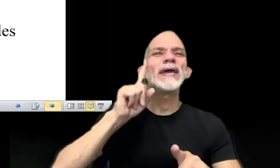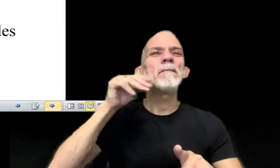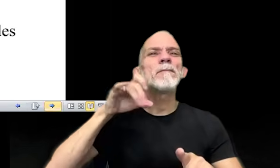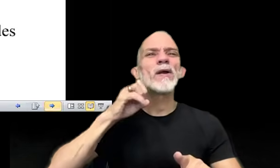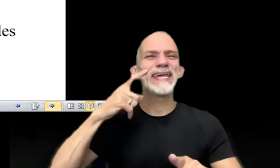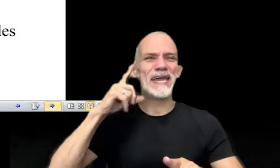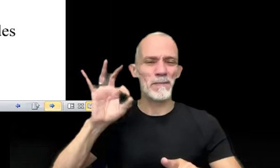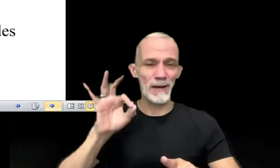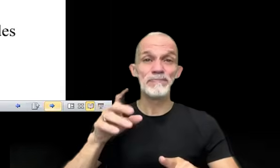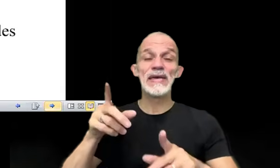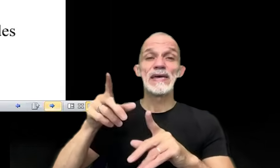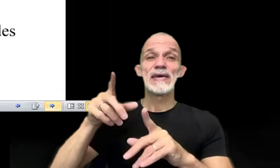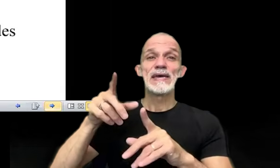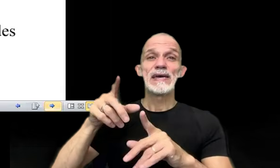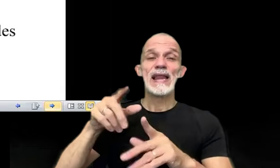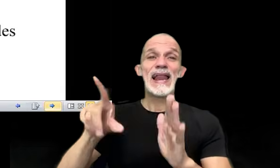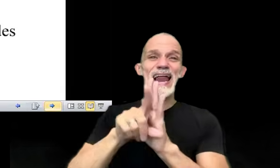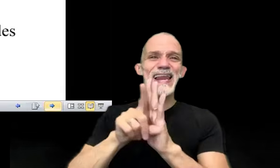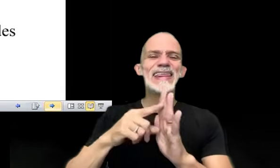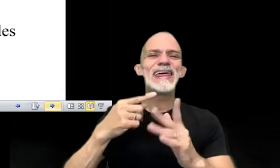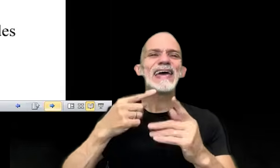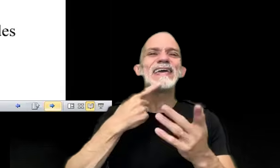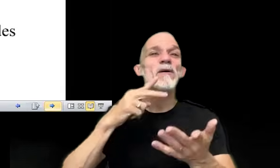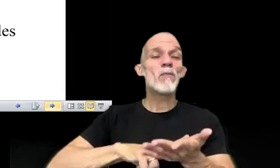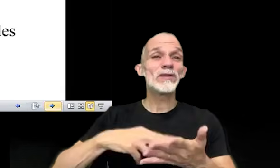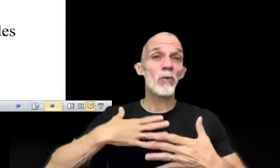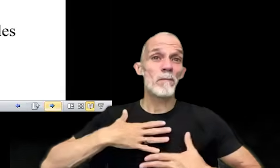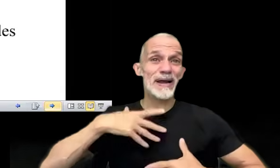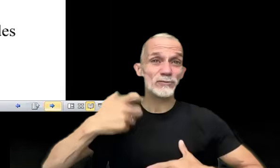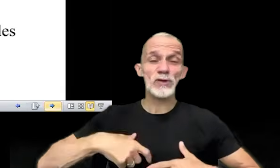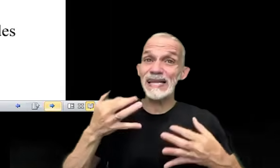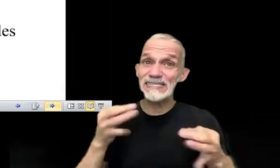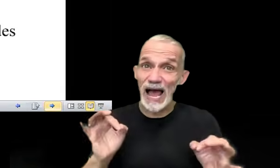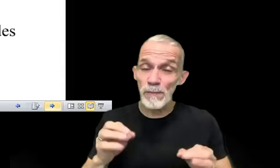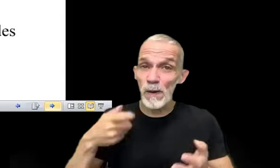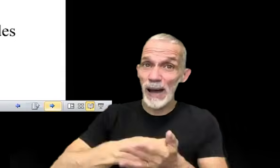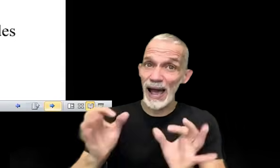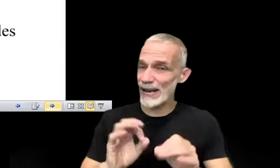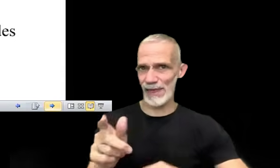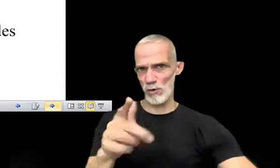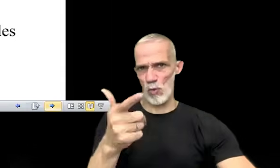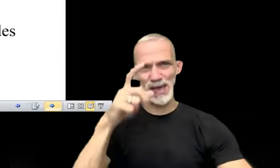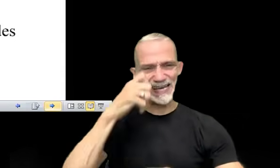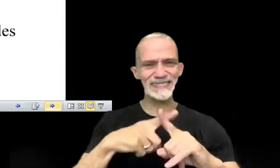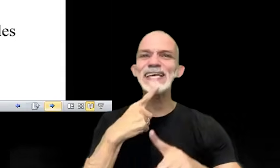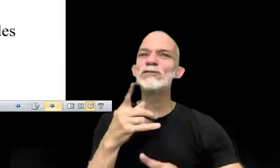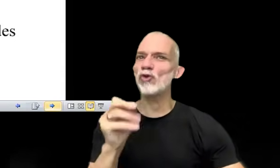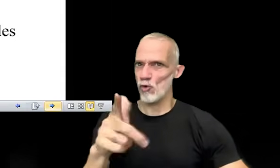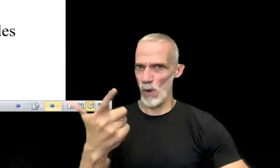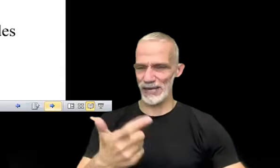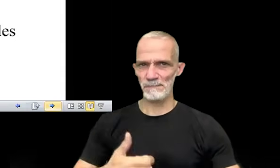bienes personales no tiene, sí, mínimos exentos.